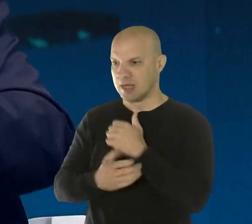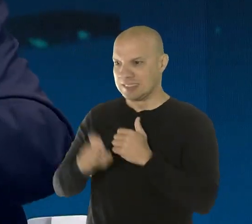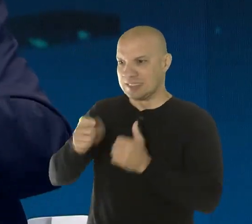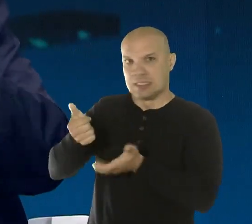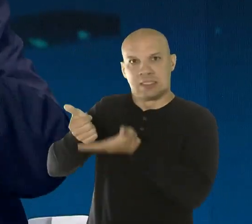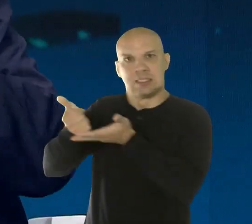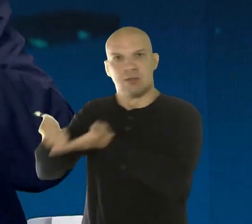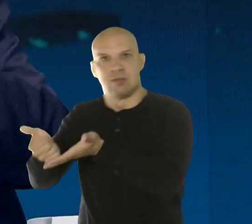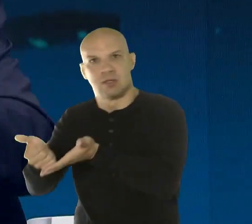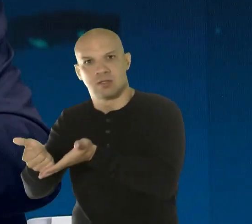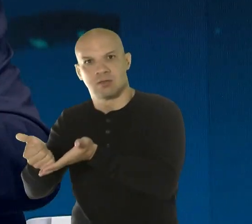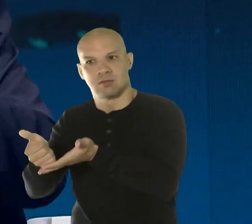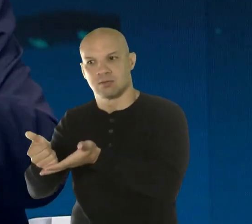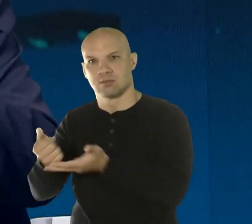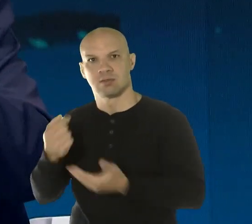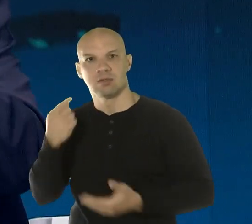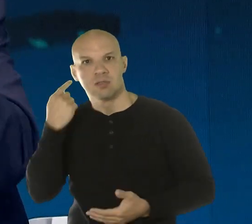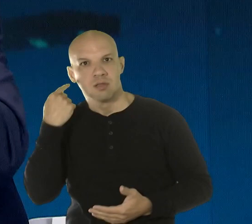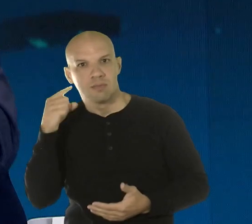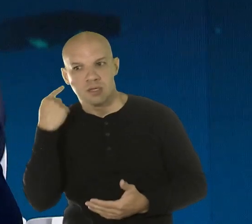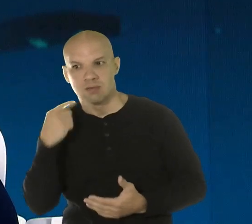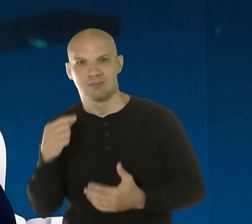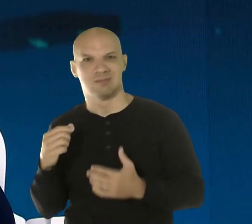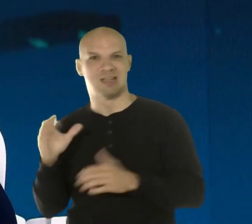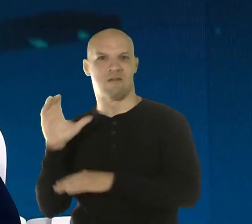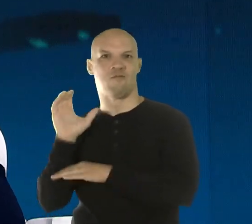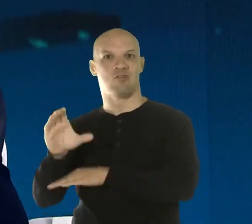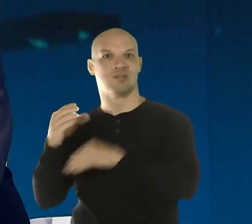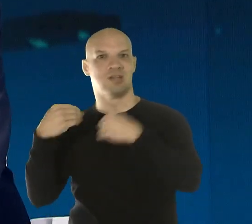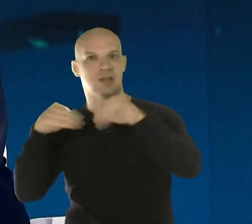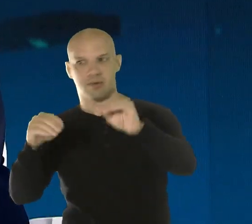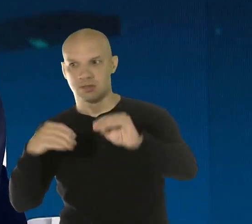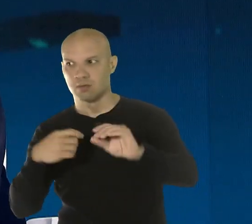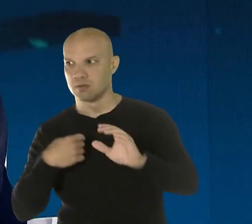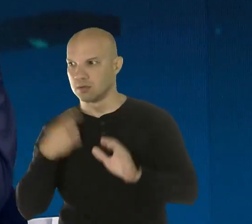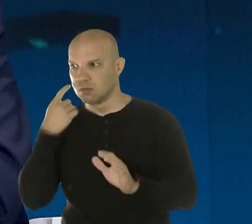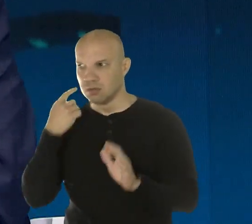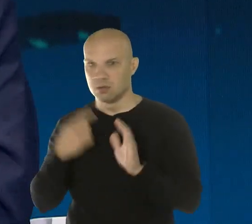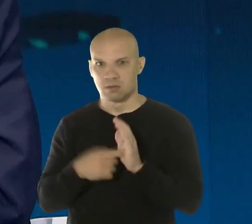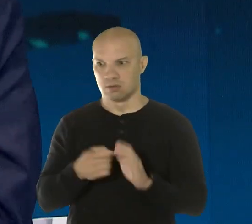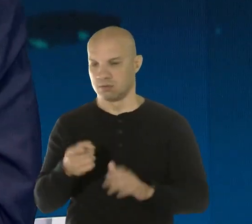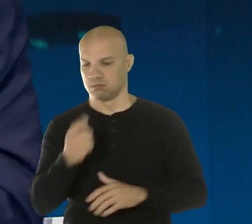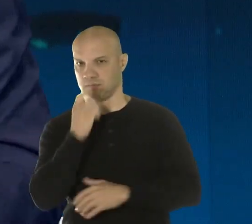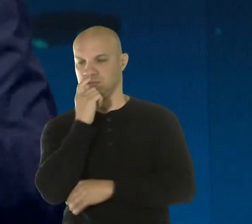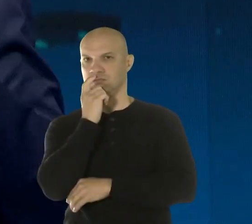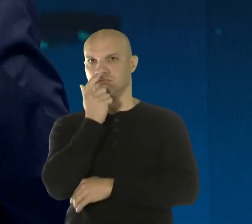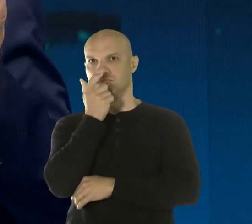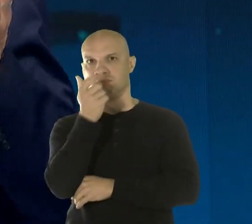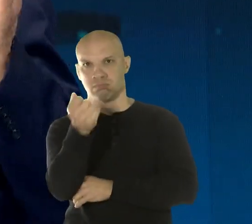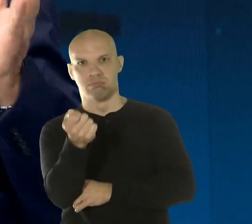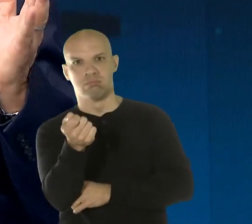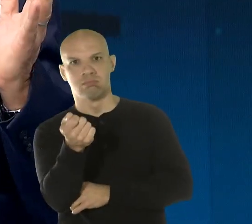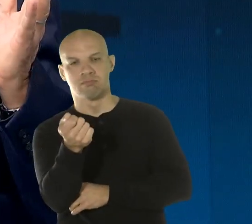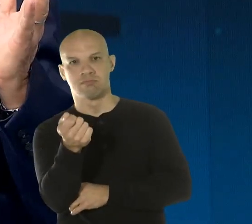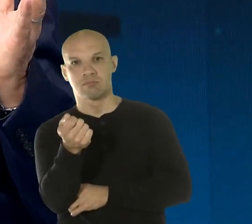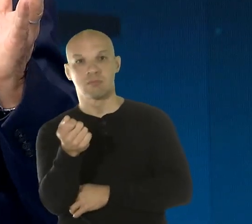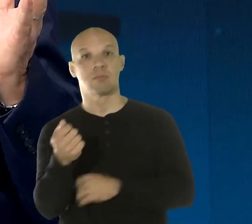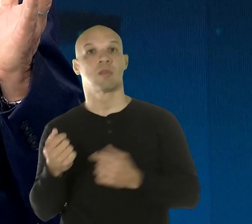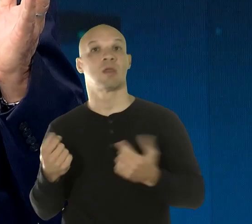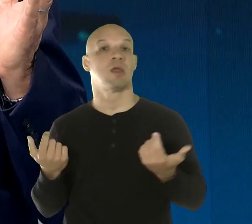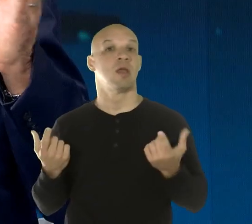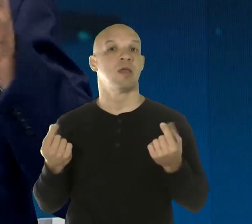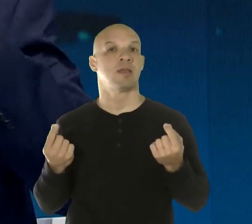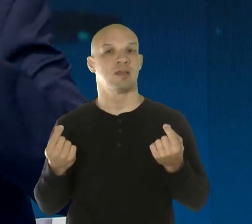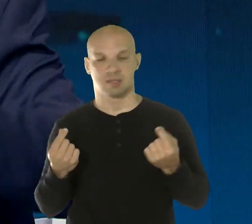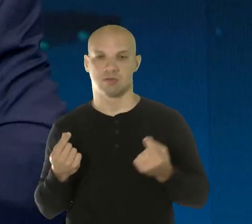hay que decirlo, forzar la venta, porque hasta cierto punto UBS no estaba interesado. Y entonces tuvieron que literalmente tomar las acciones del